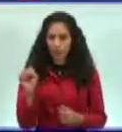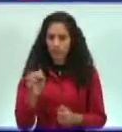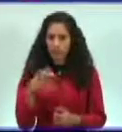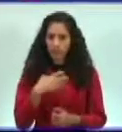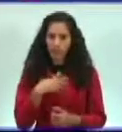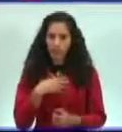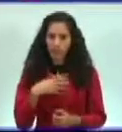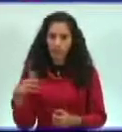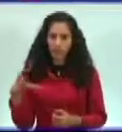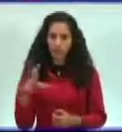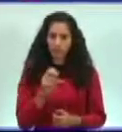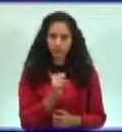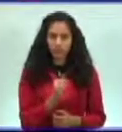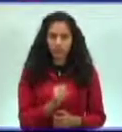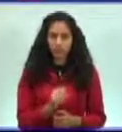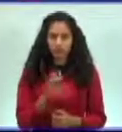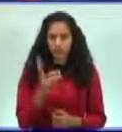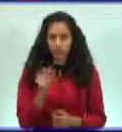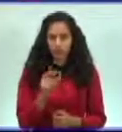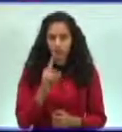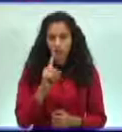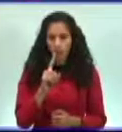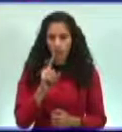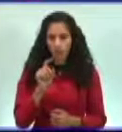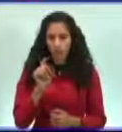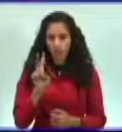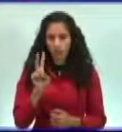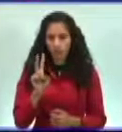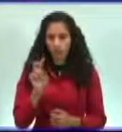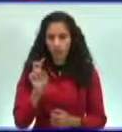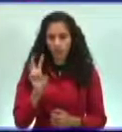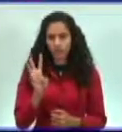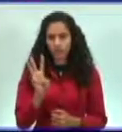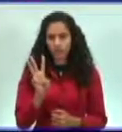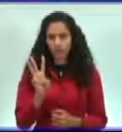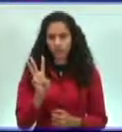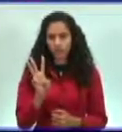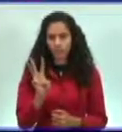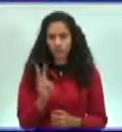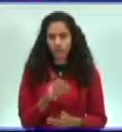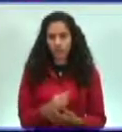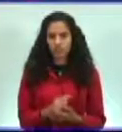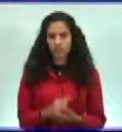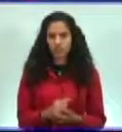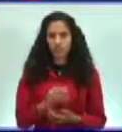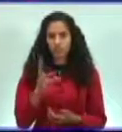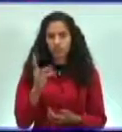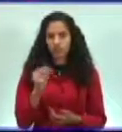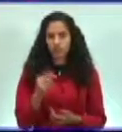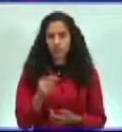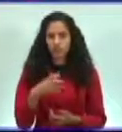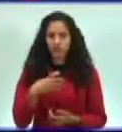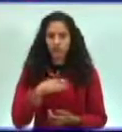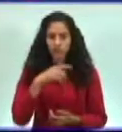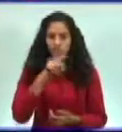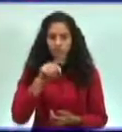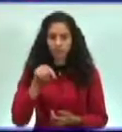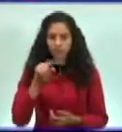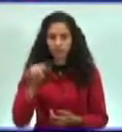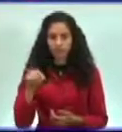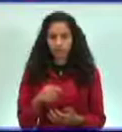en total? Contemos 1, 2 y 3. ¿Cuántos hemos